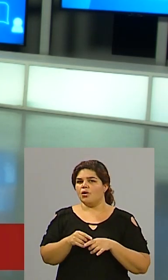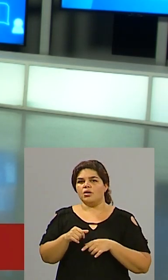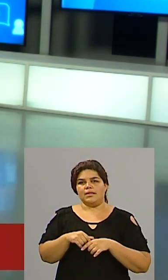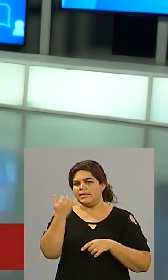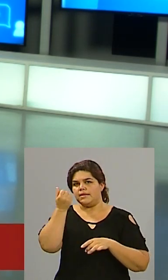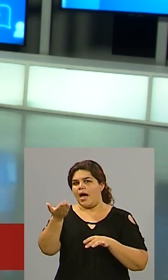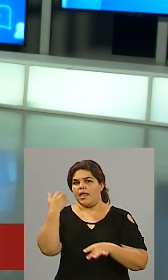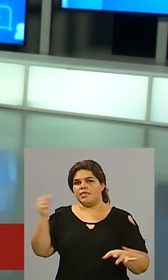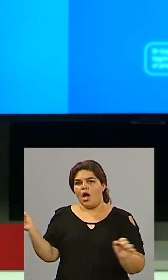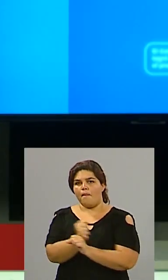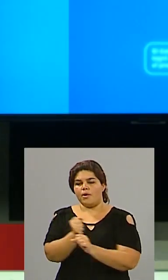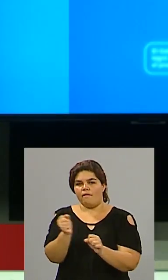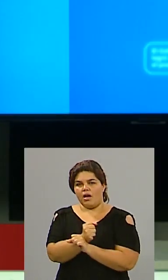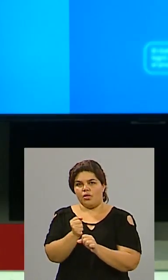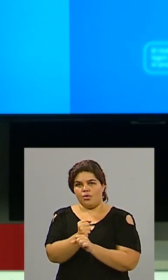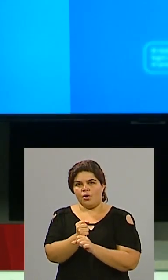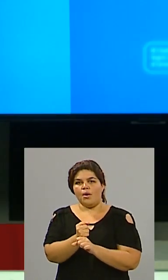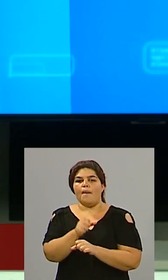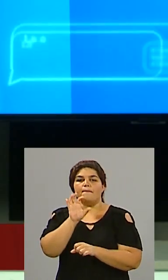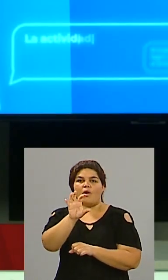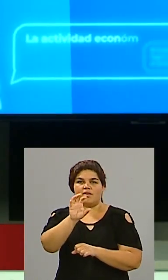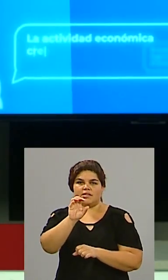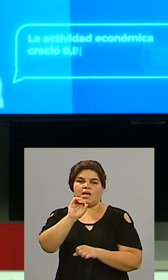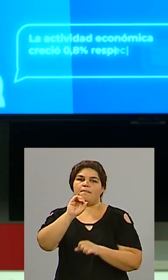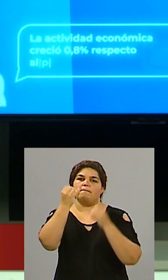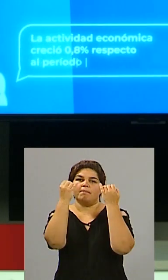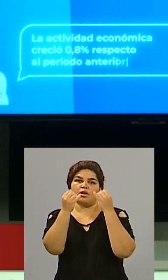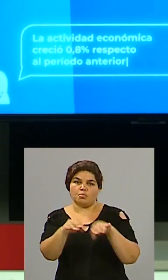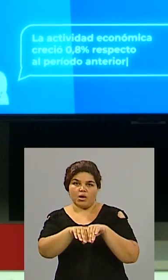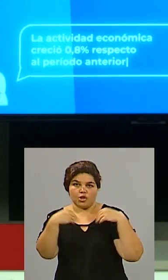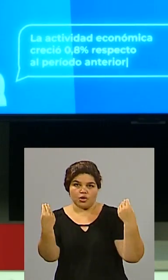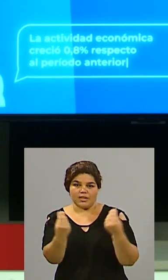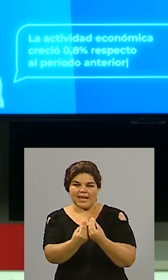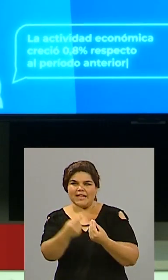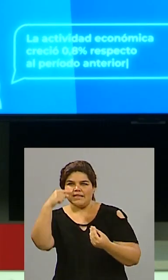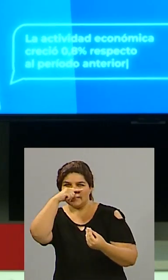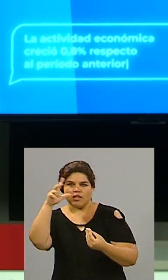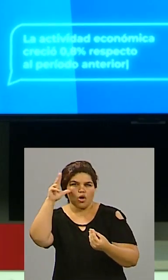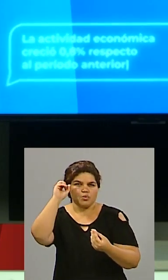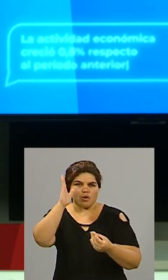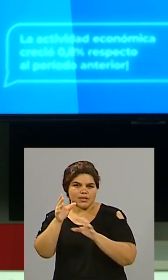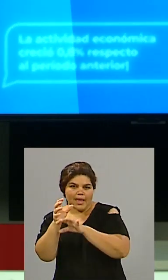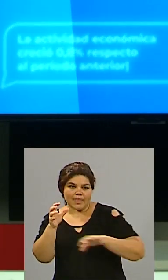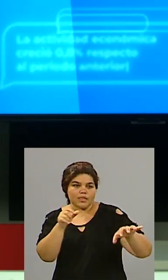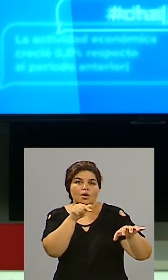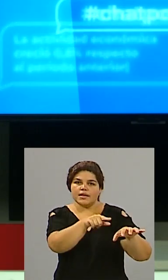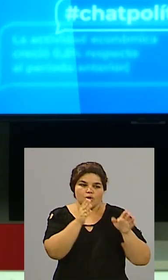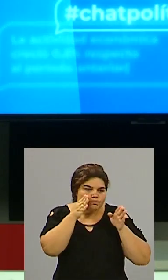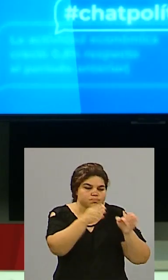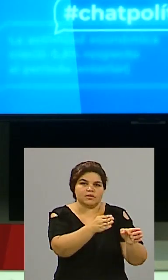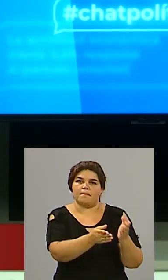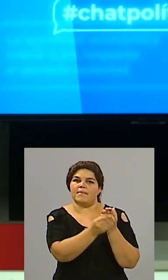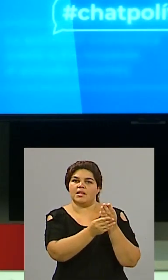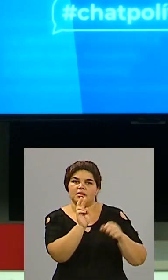7-8% del presupuesto provincial en general, ¿no? En la ley de ministerios se aprobó justamente una norma que permite